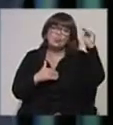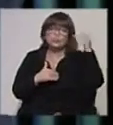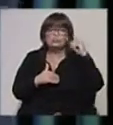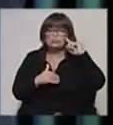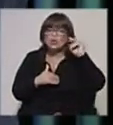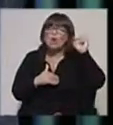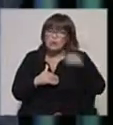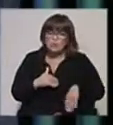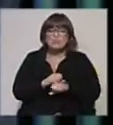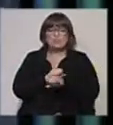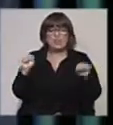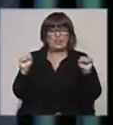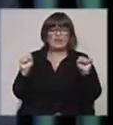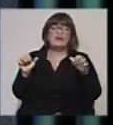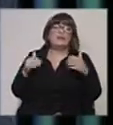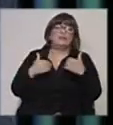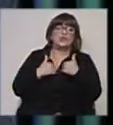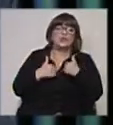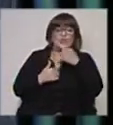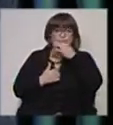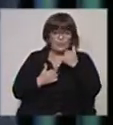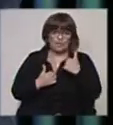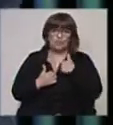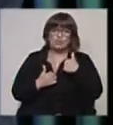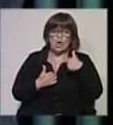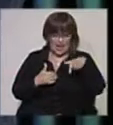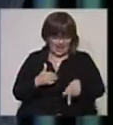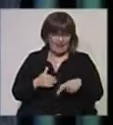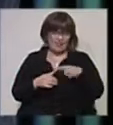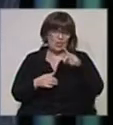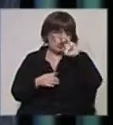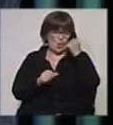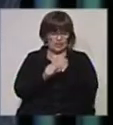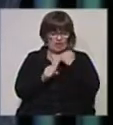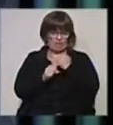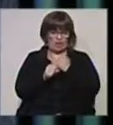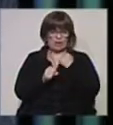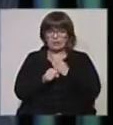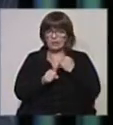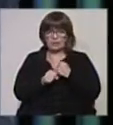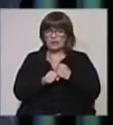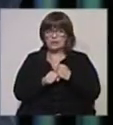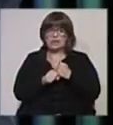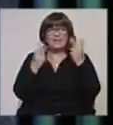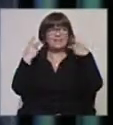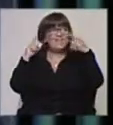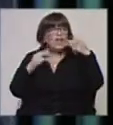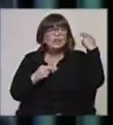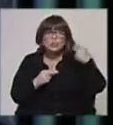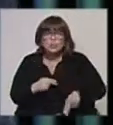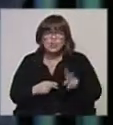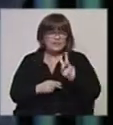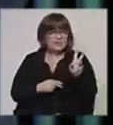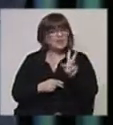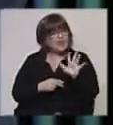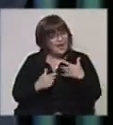sé, yo si, por ejemplo, yo si estuviera trabajando acá en Uruguay y nunca hubiera puesto un pie en Venezuela, me cuidaría mucho